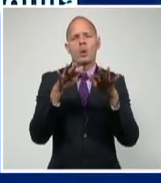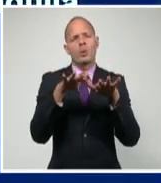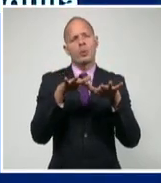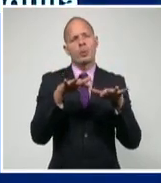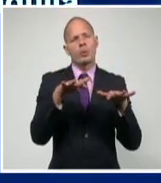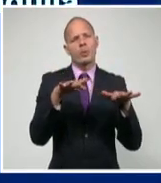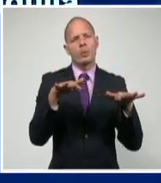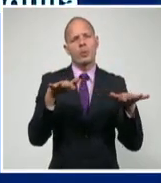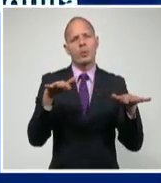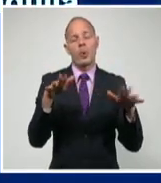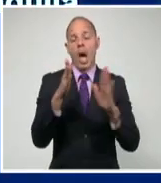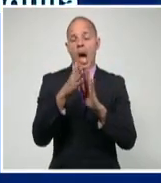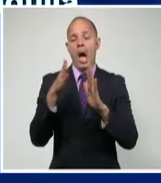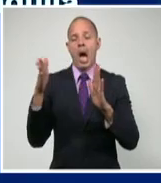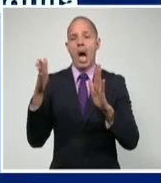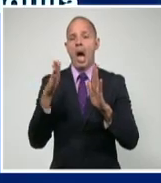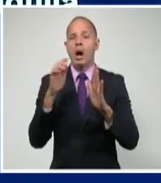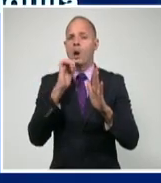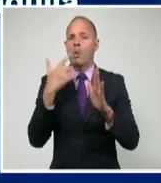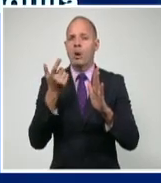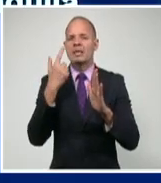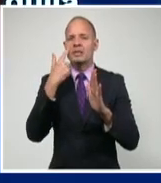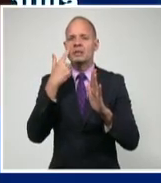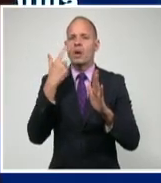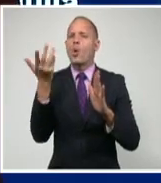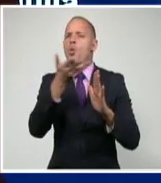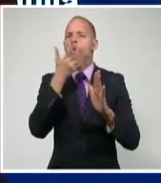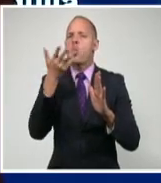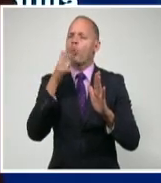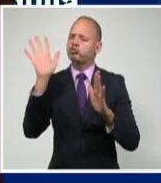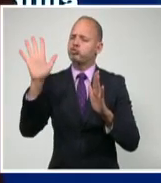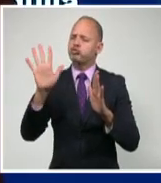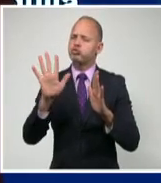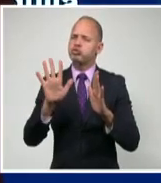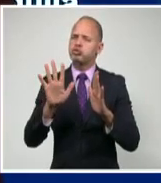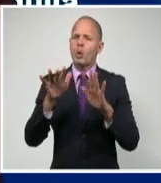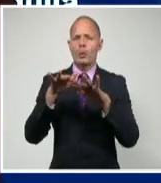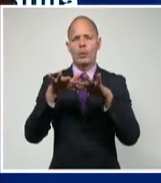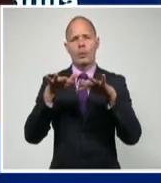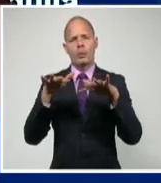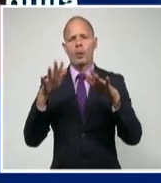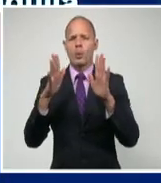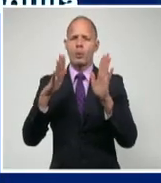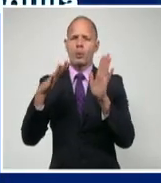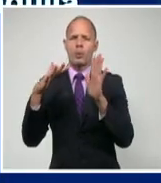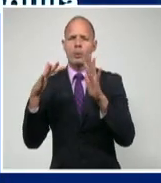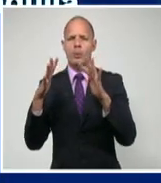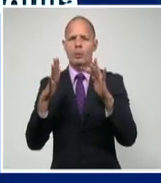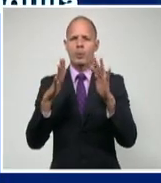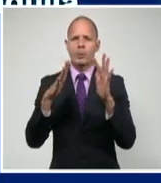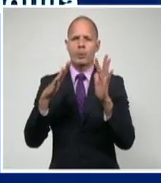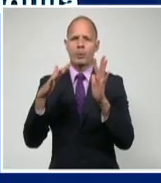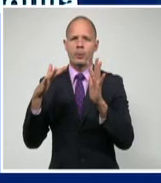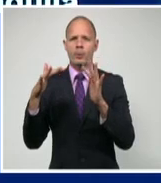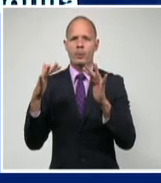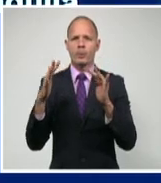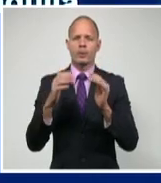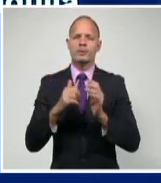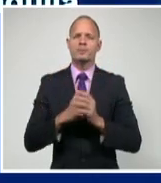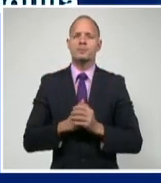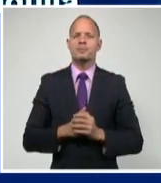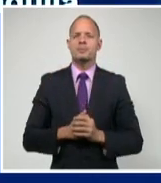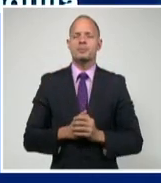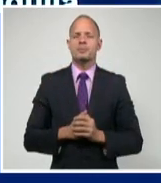la región occidental girarán al noroeste con velocidades entre 10 y 25 kilómetros por hora, que llegarán a 30 kilómetros por